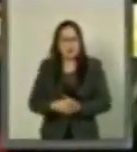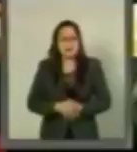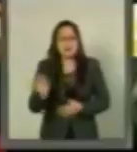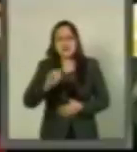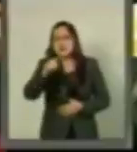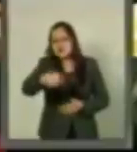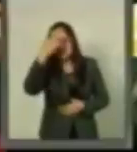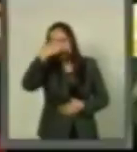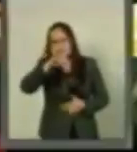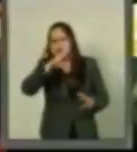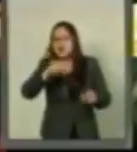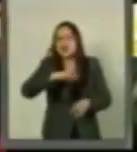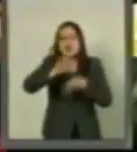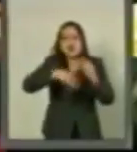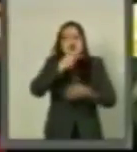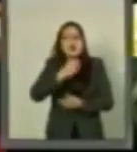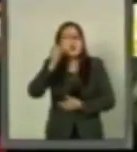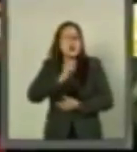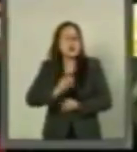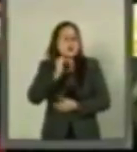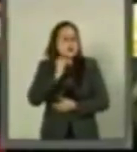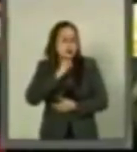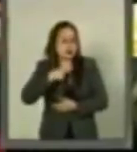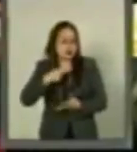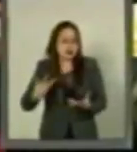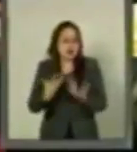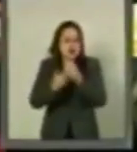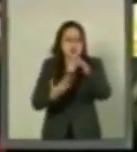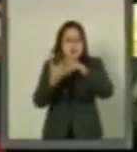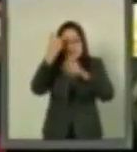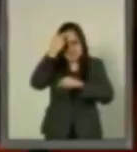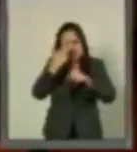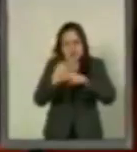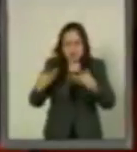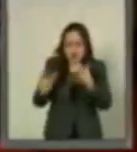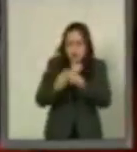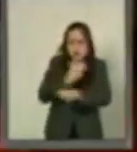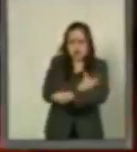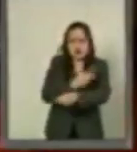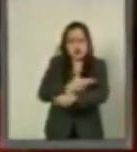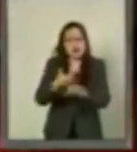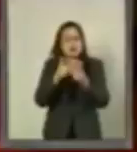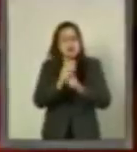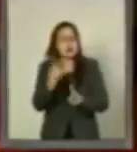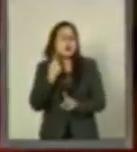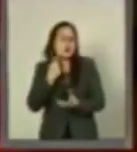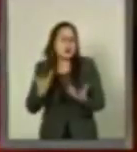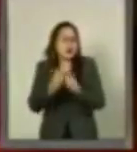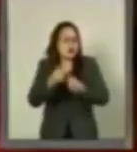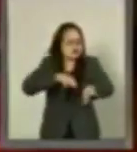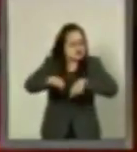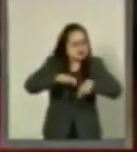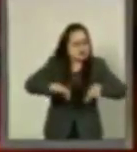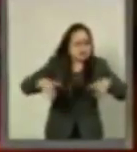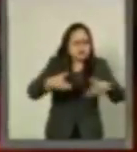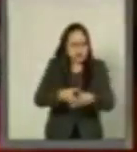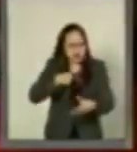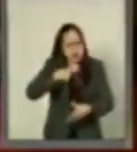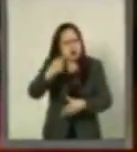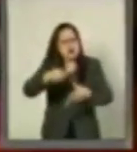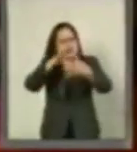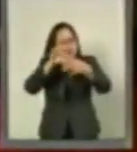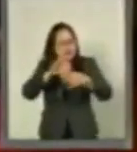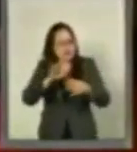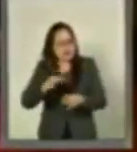y todas las senadoras y senadores que estuve con la mesa directiva, estuve con todos los coordinadores y les dije que eso